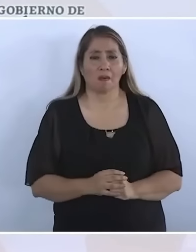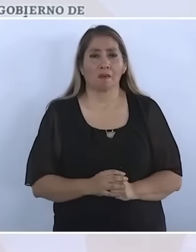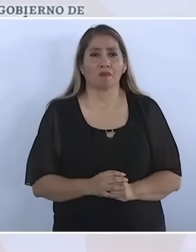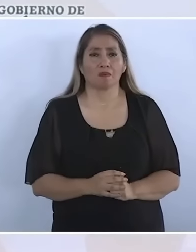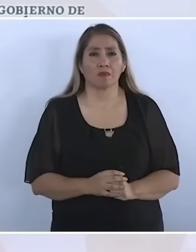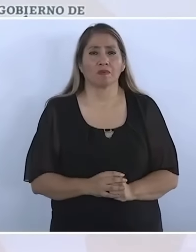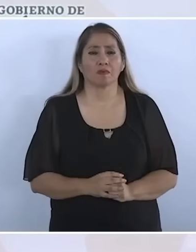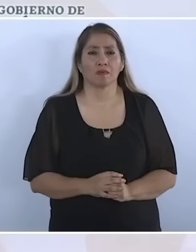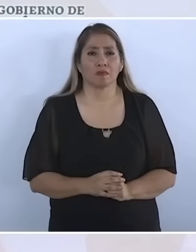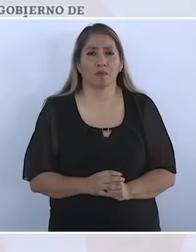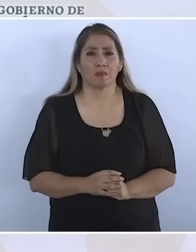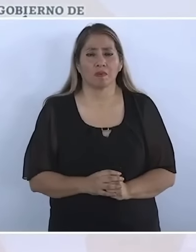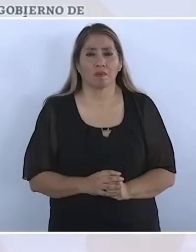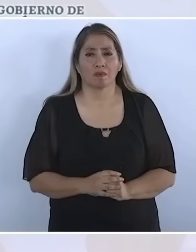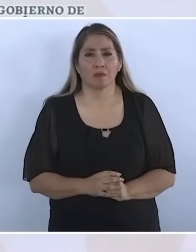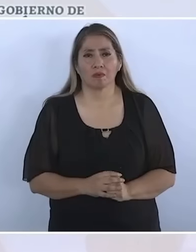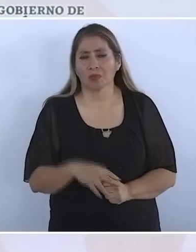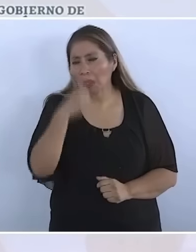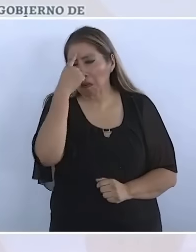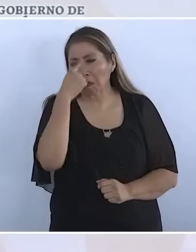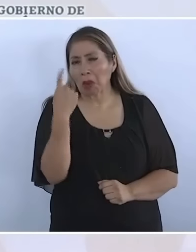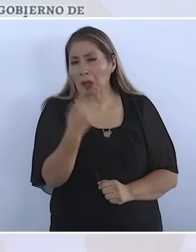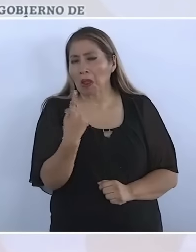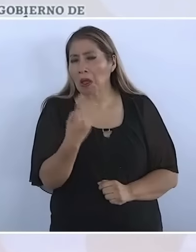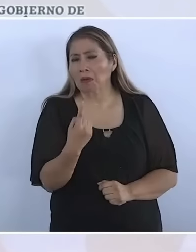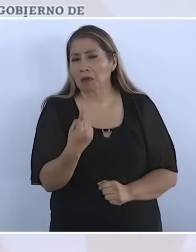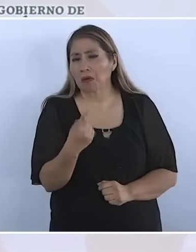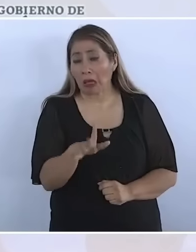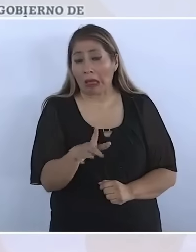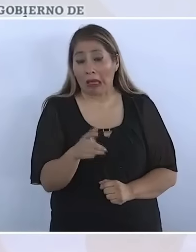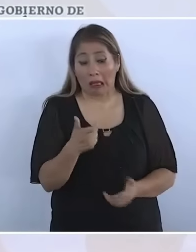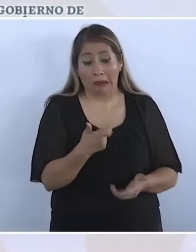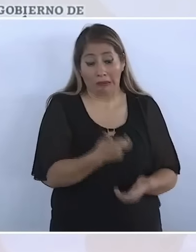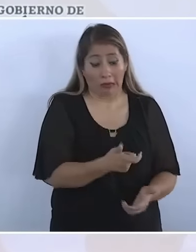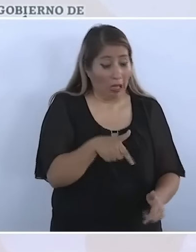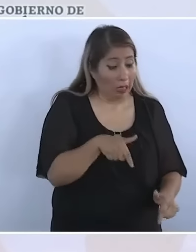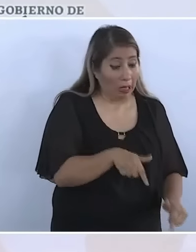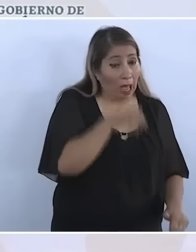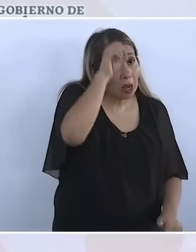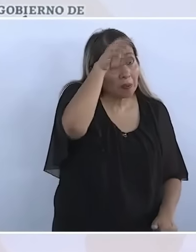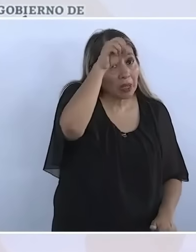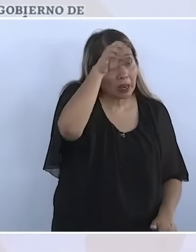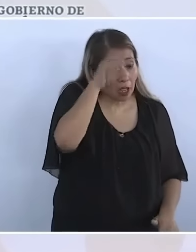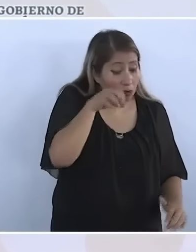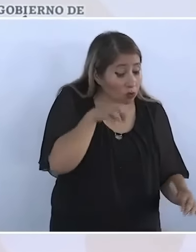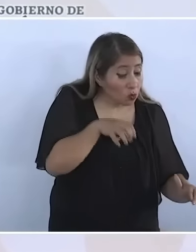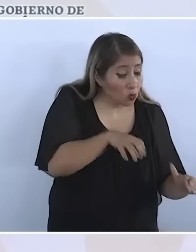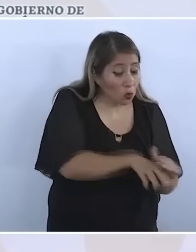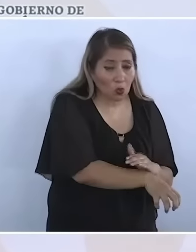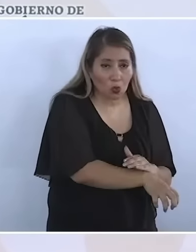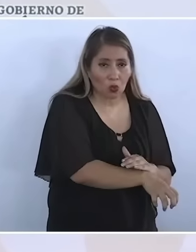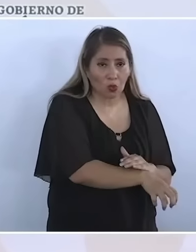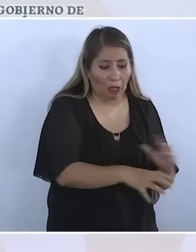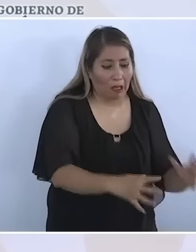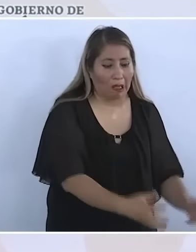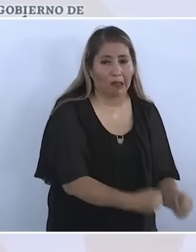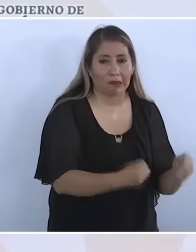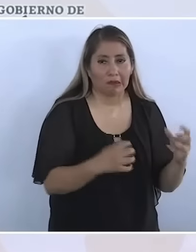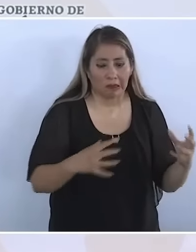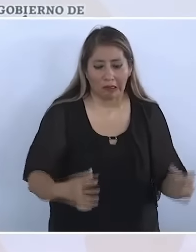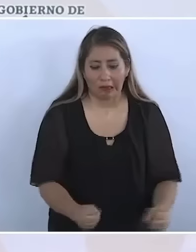dejando para que no se quede ningún minero enterrado, que cuando suceda una desgracia como